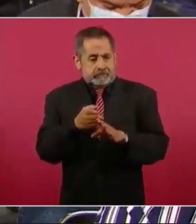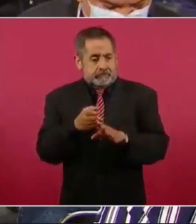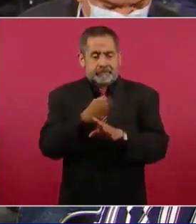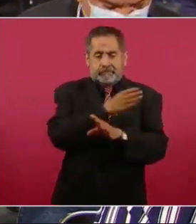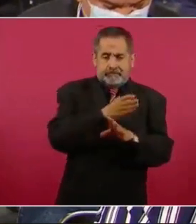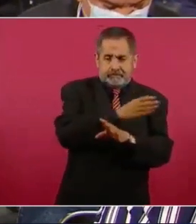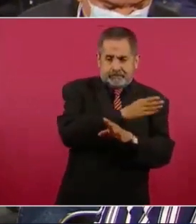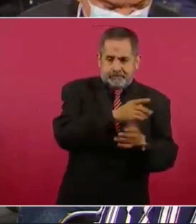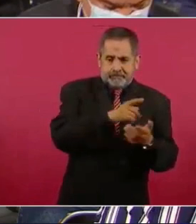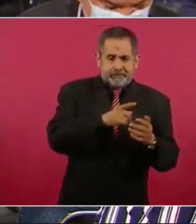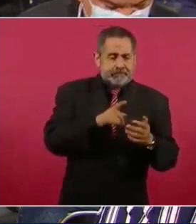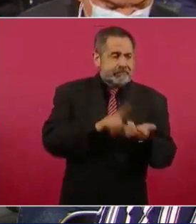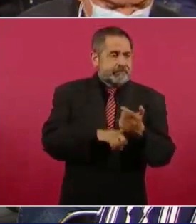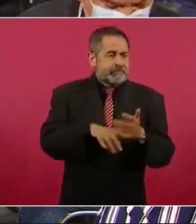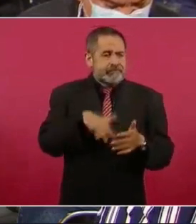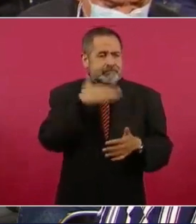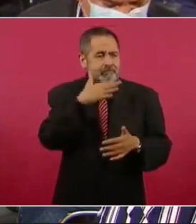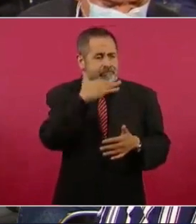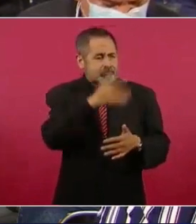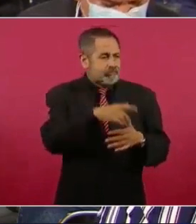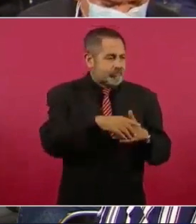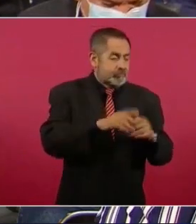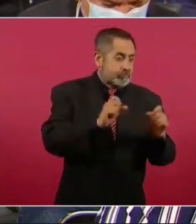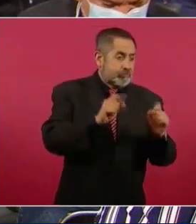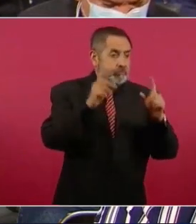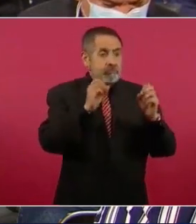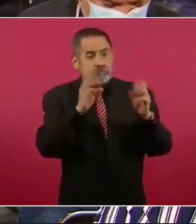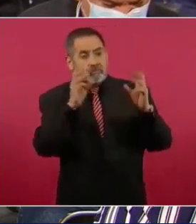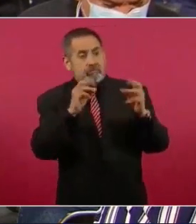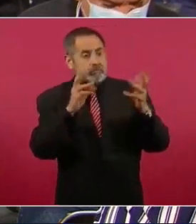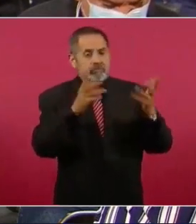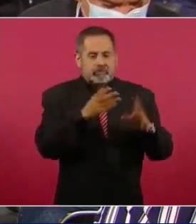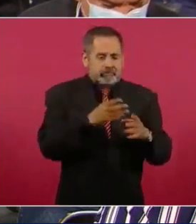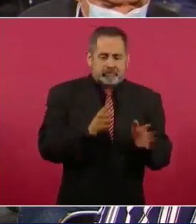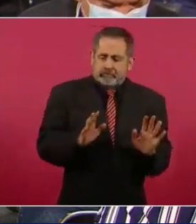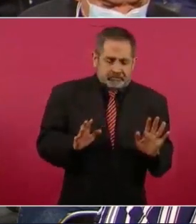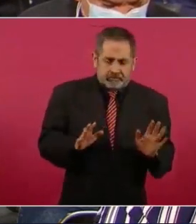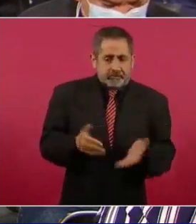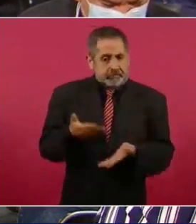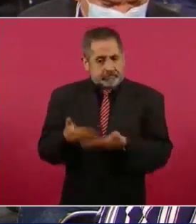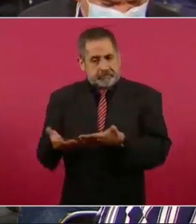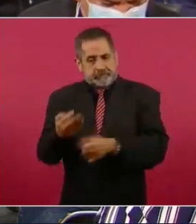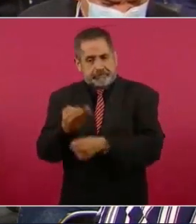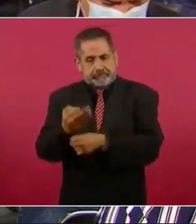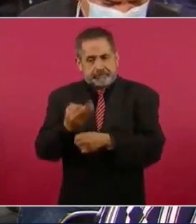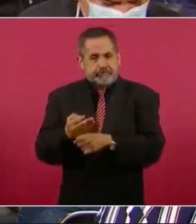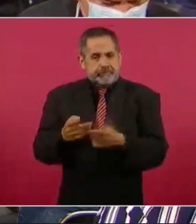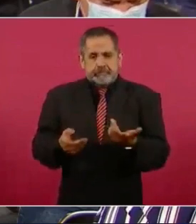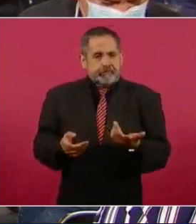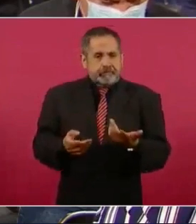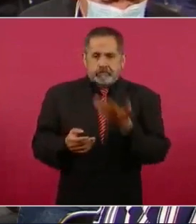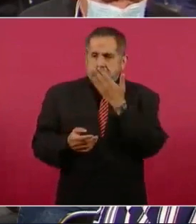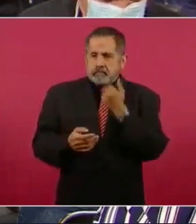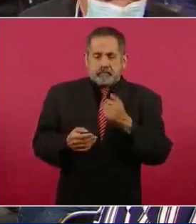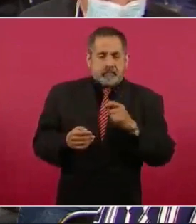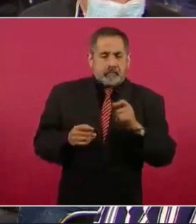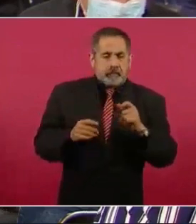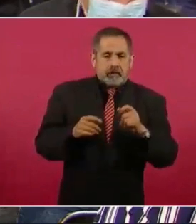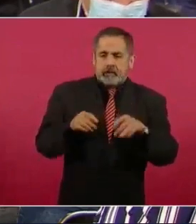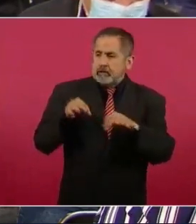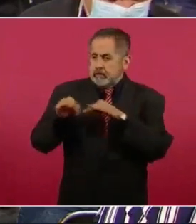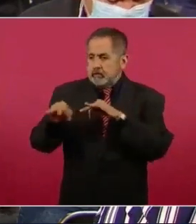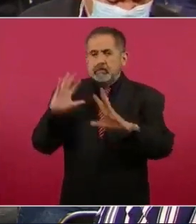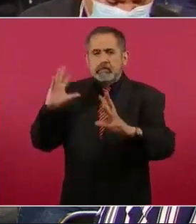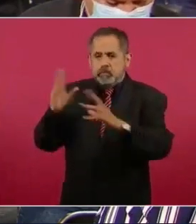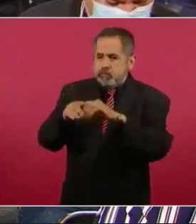la corrupción salía en primera plana. Digo, finalmente, ahorita no está todo este